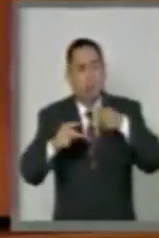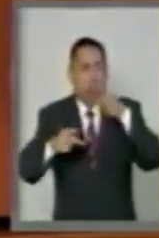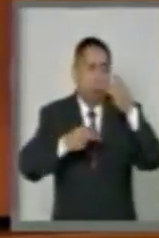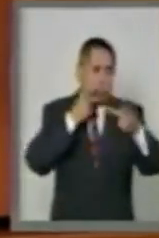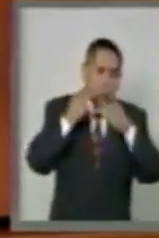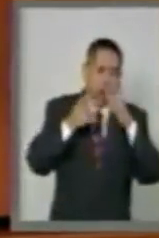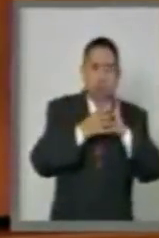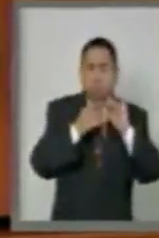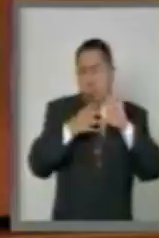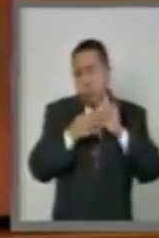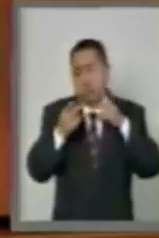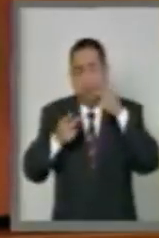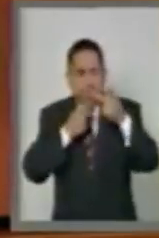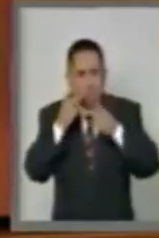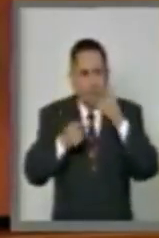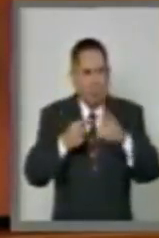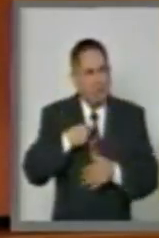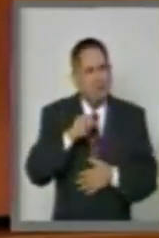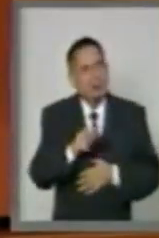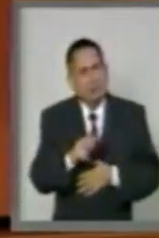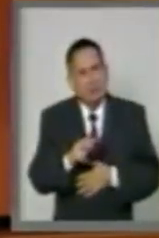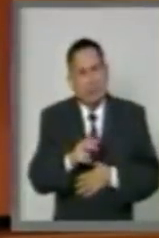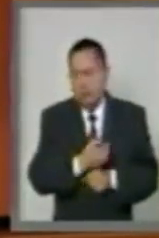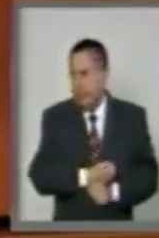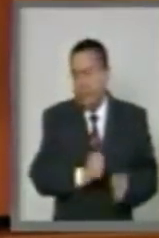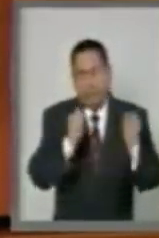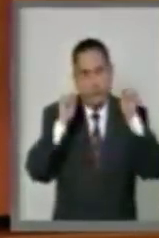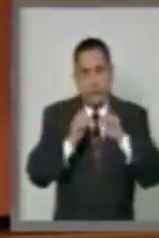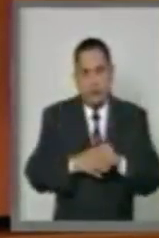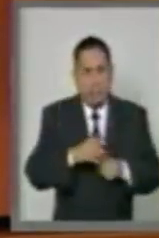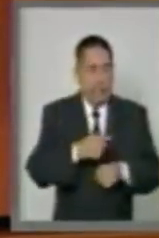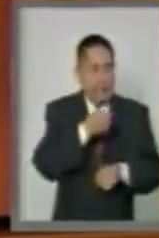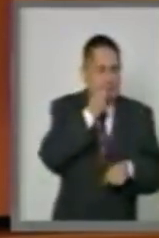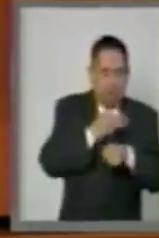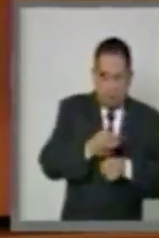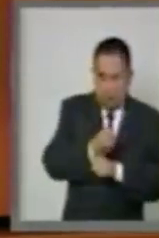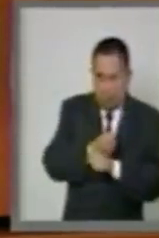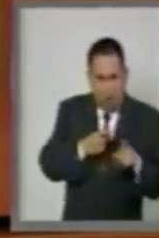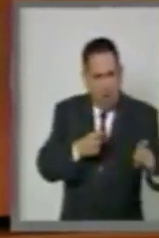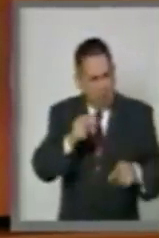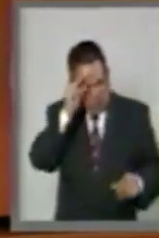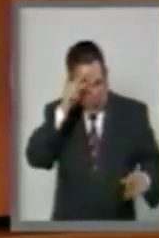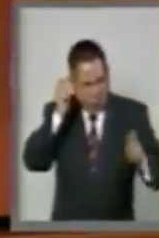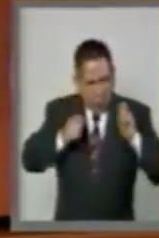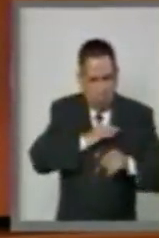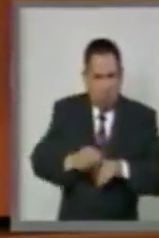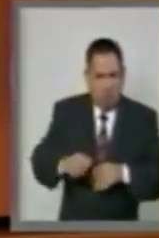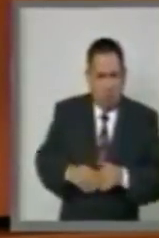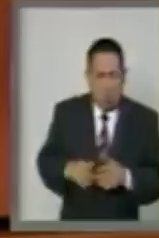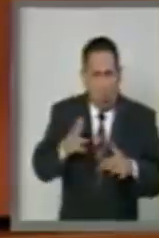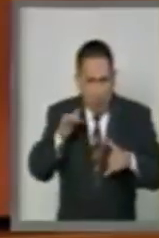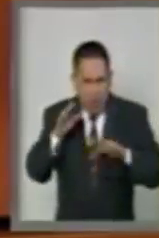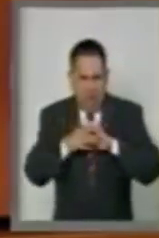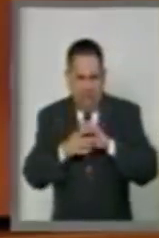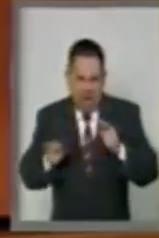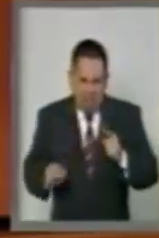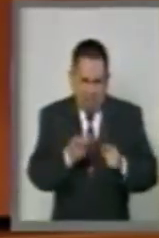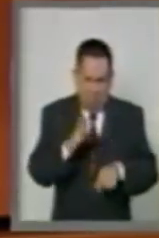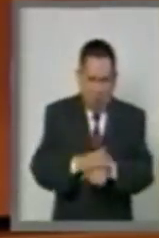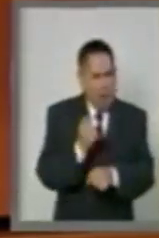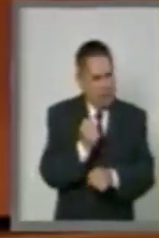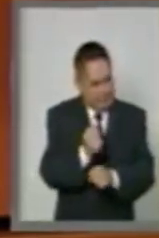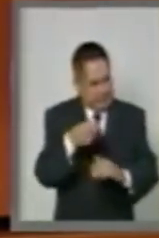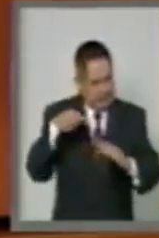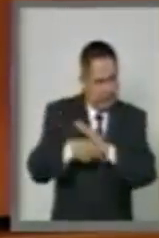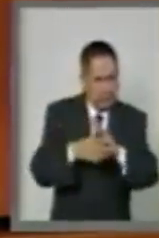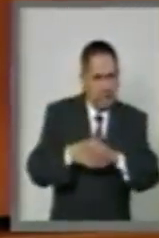soliloquios y todo esto que yo digo que aburren más al señor secretario, que daba para más, se hubieran puesto de acuerdo con preguntas más